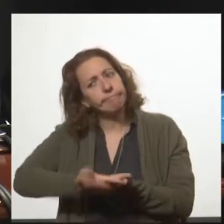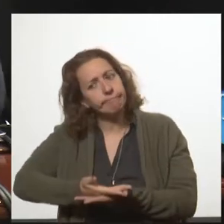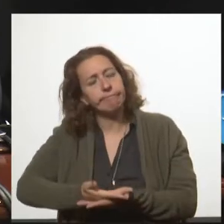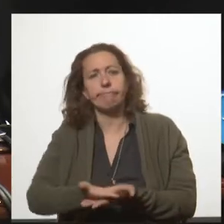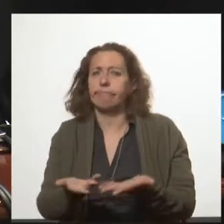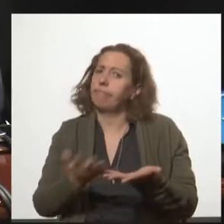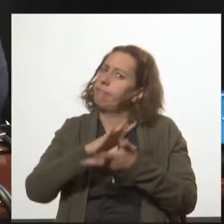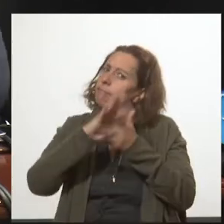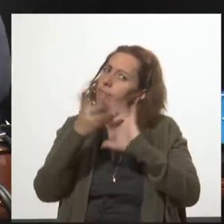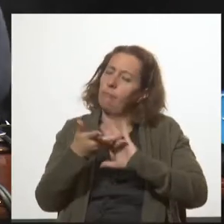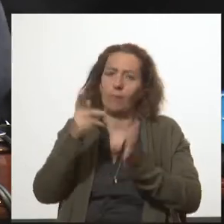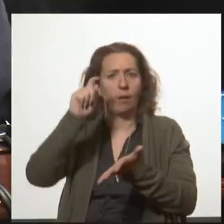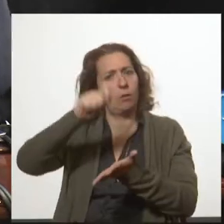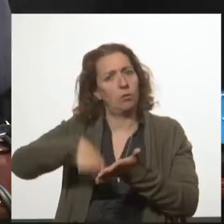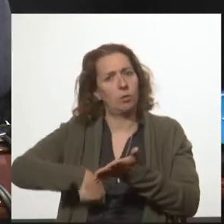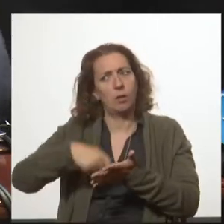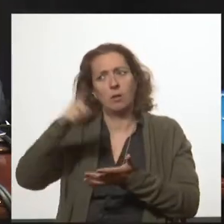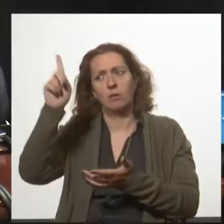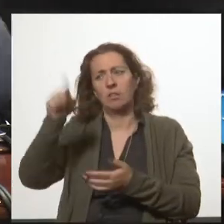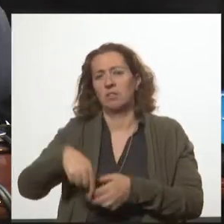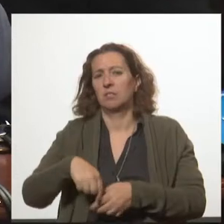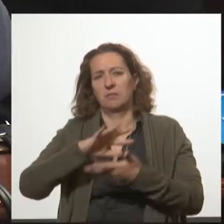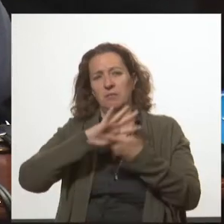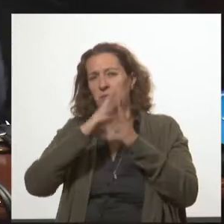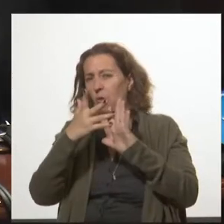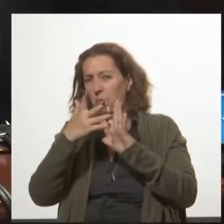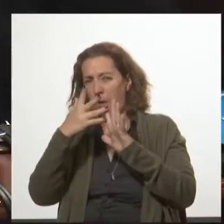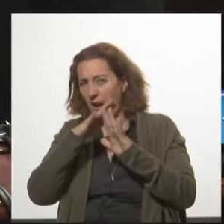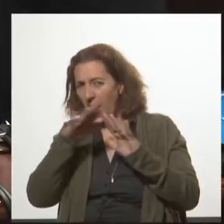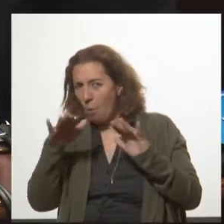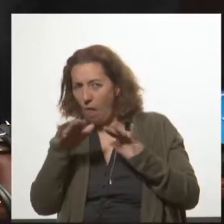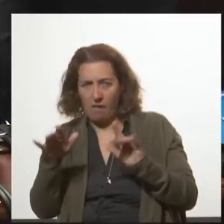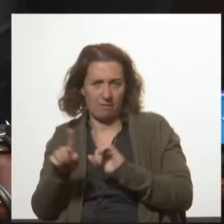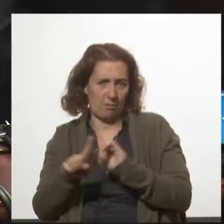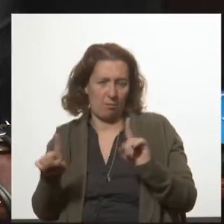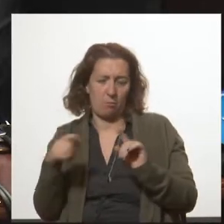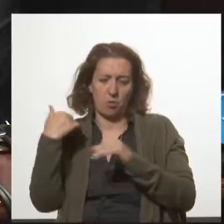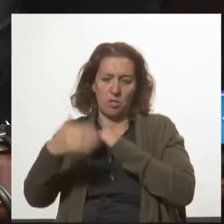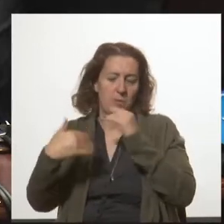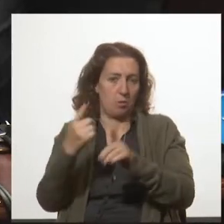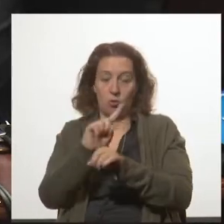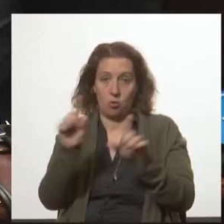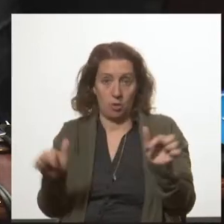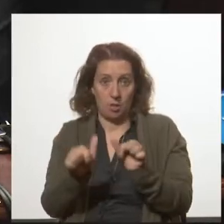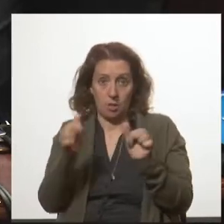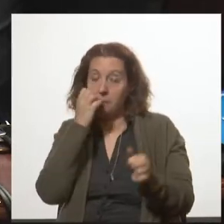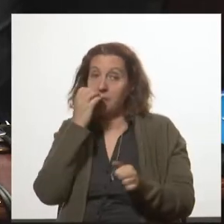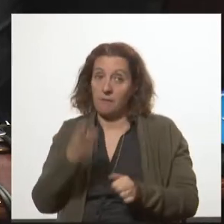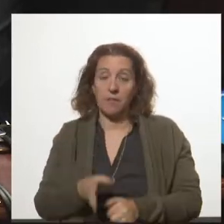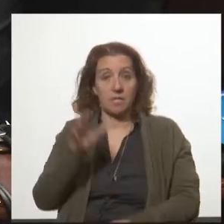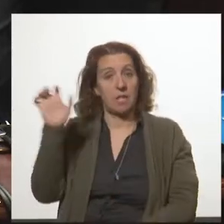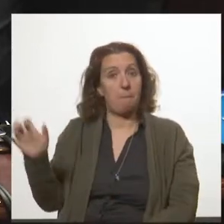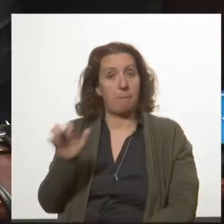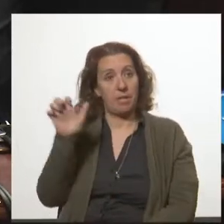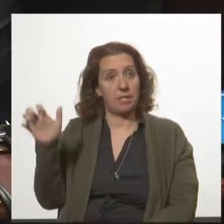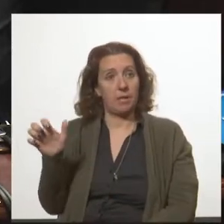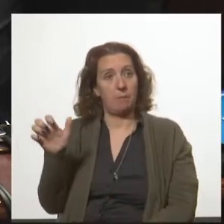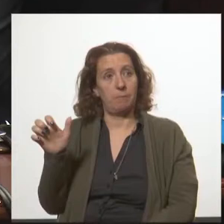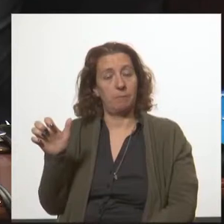de contrato que se hizo que es de origen irregular porque no se siguió el procedimiento para hacerlo y se beneficia a una empresa